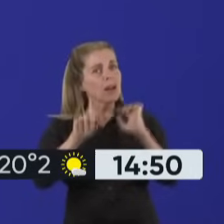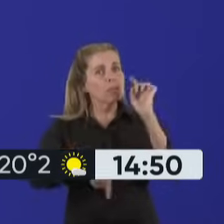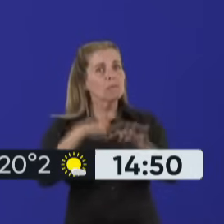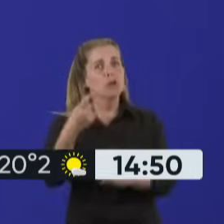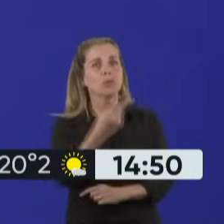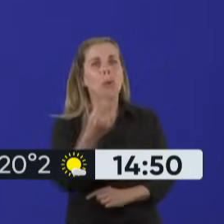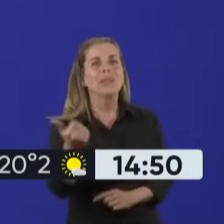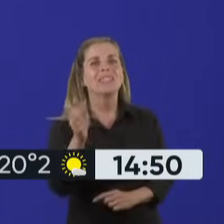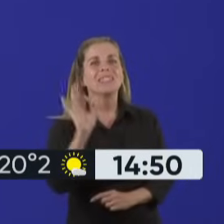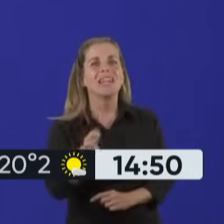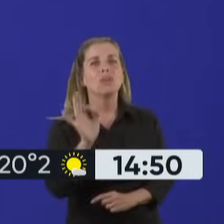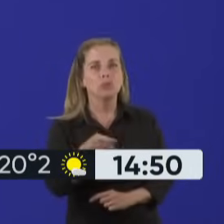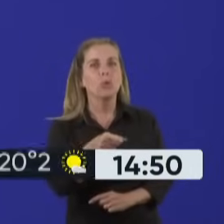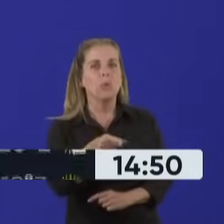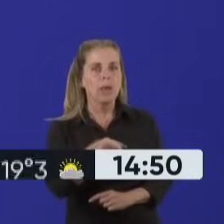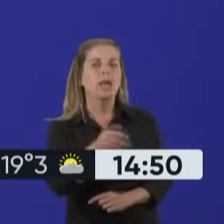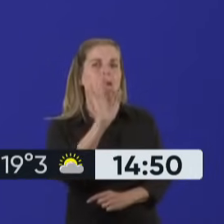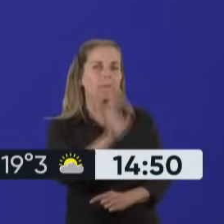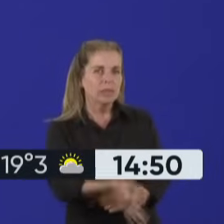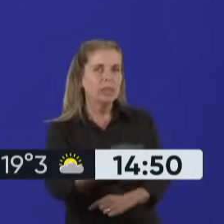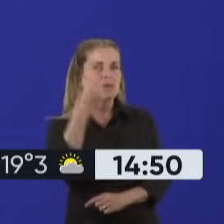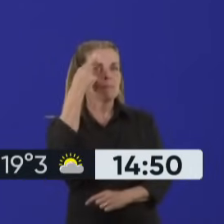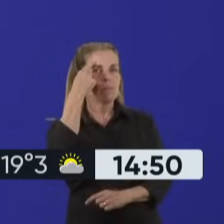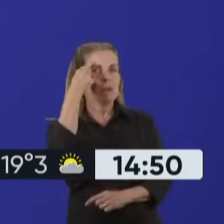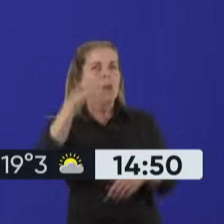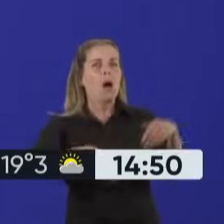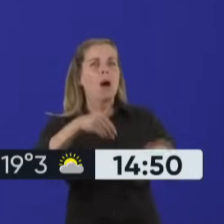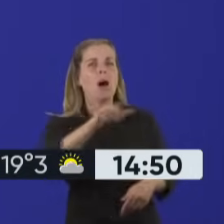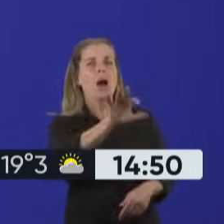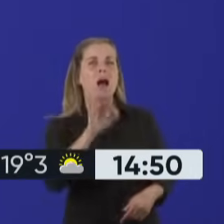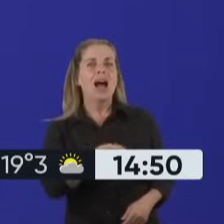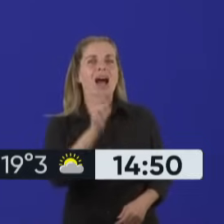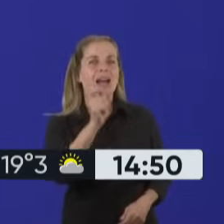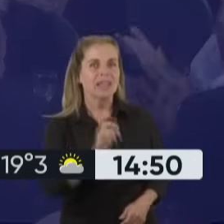octubre va a pintar de violeta el país.